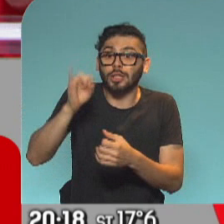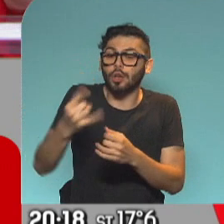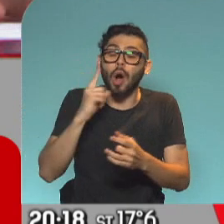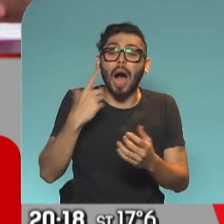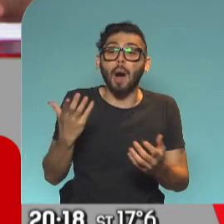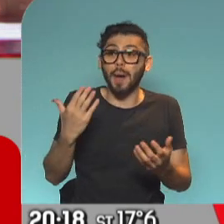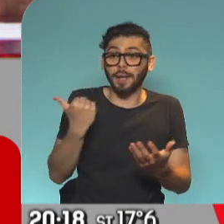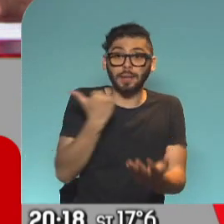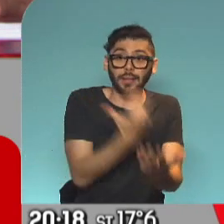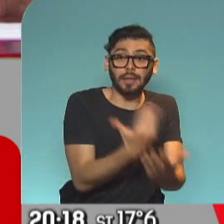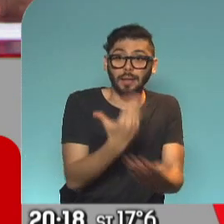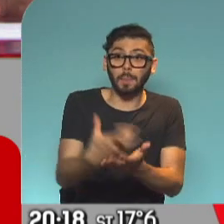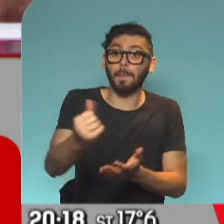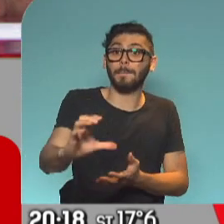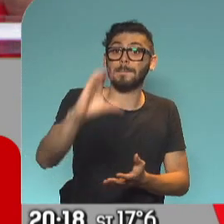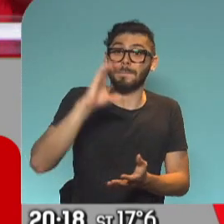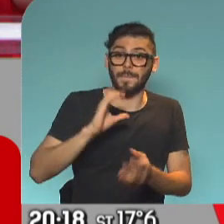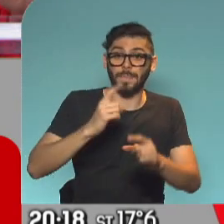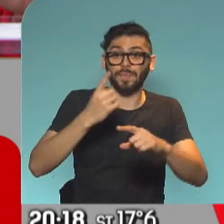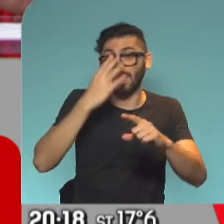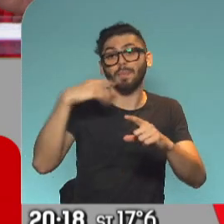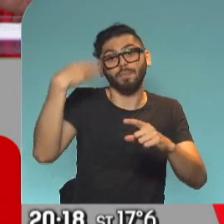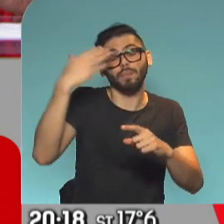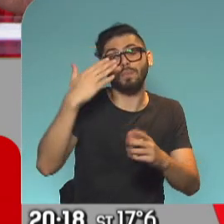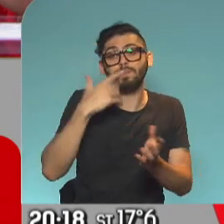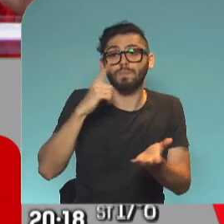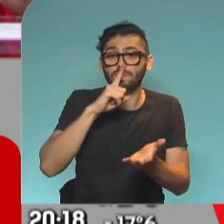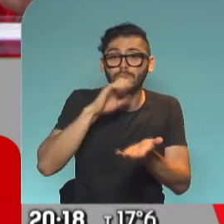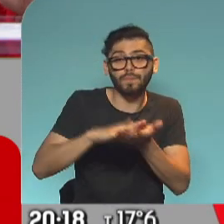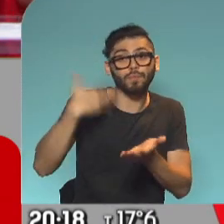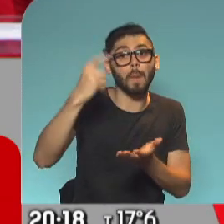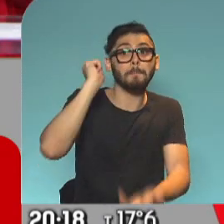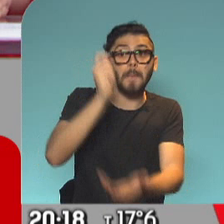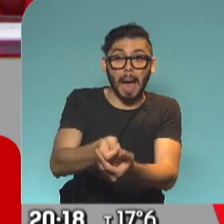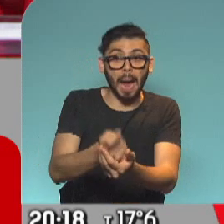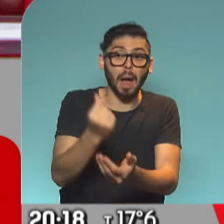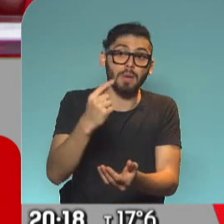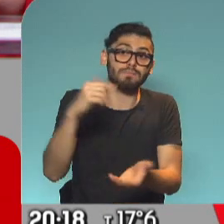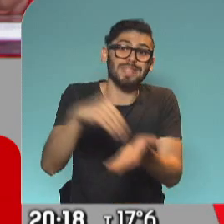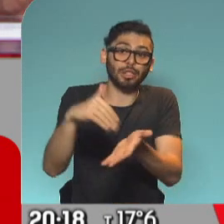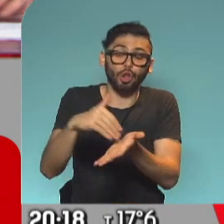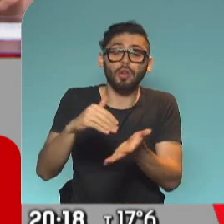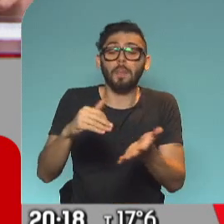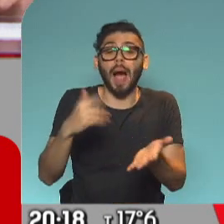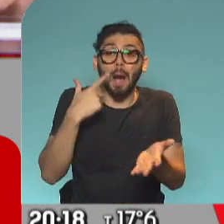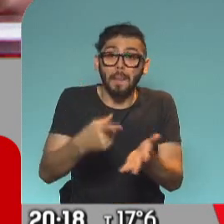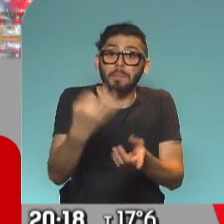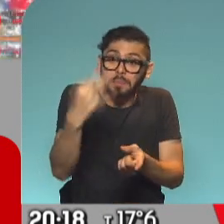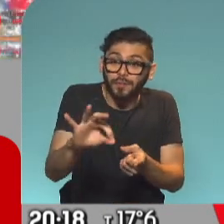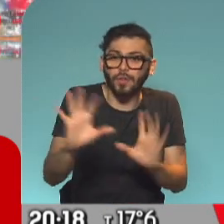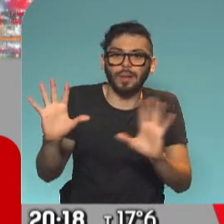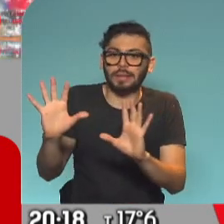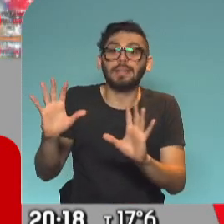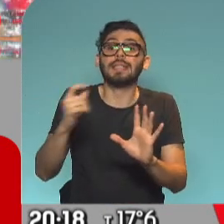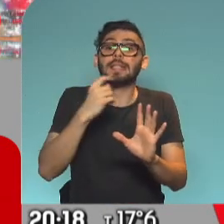licitaciones y más adelante ahí está la probabilidad de que estos, de que este crédito, este swap con China se active, Gaby. Por